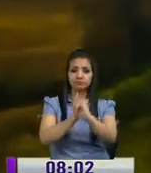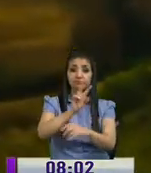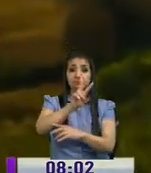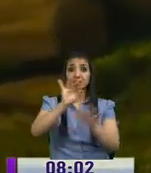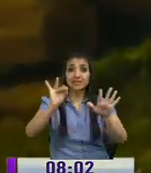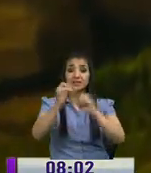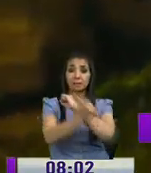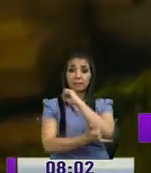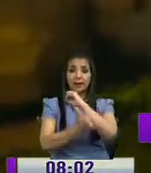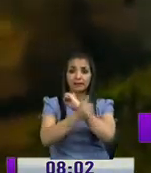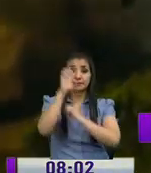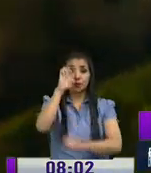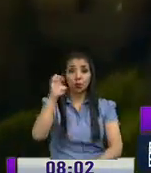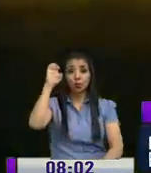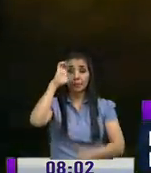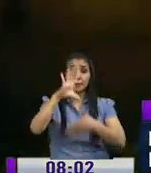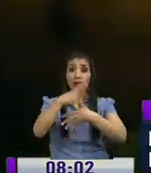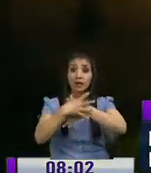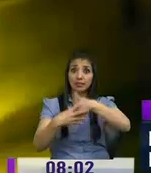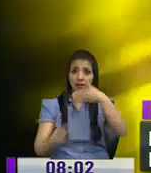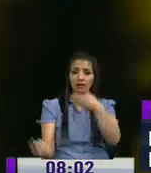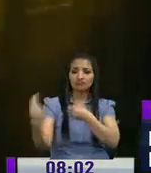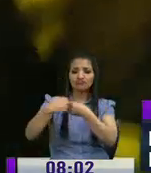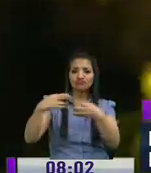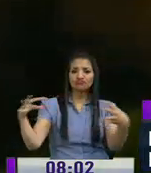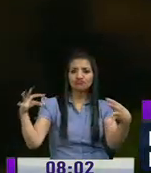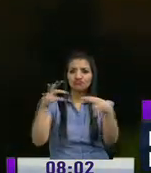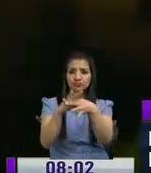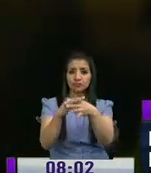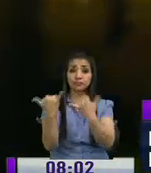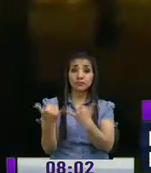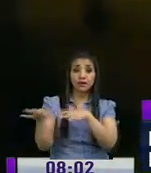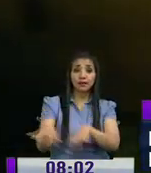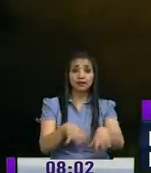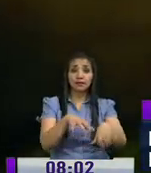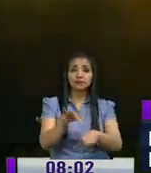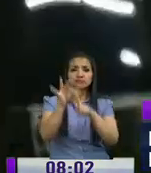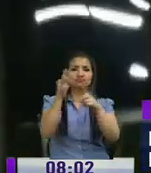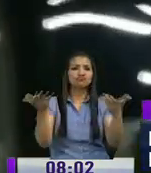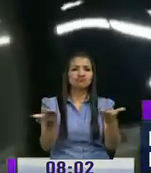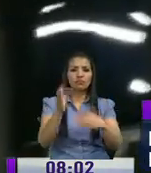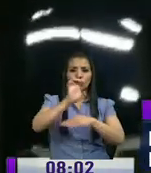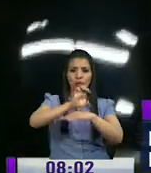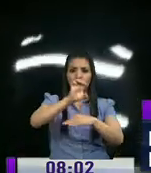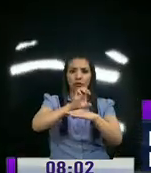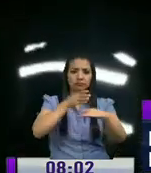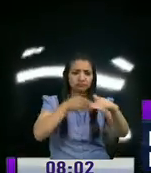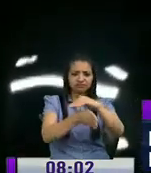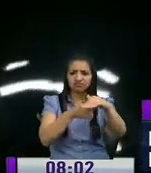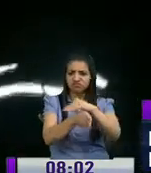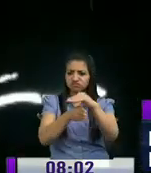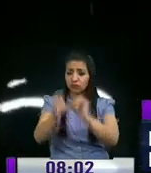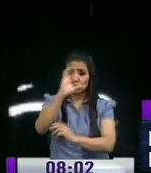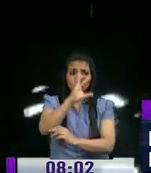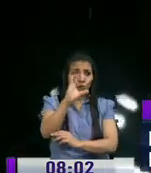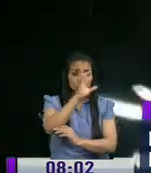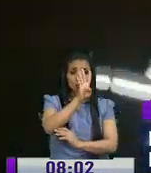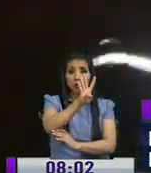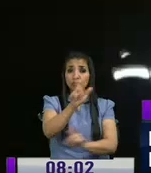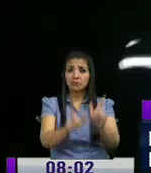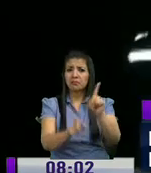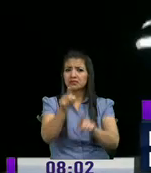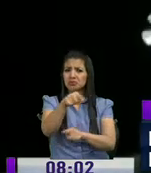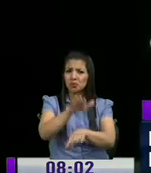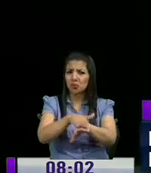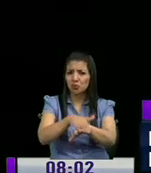países de Europa y América Latina. En esta ocasión el operativo se realizó en Ecuador. Los allanamientos para dar con los 4 supuestos